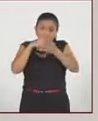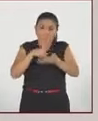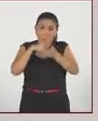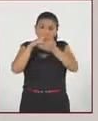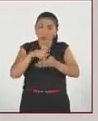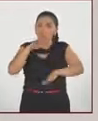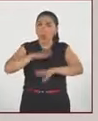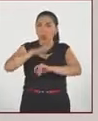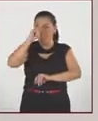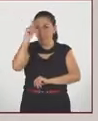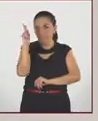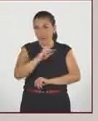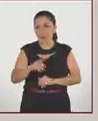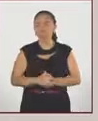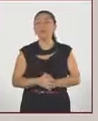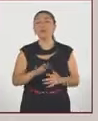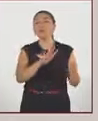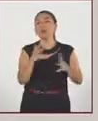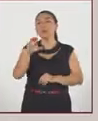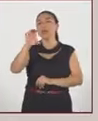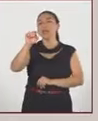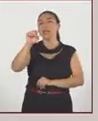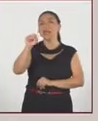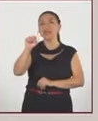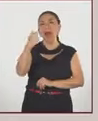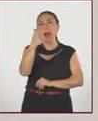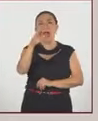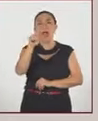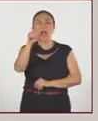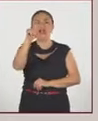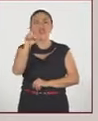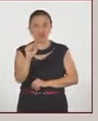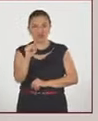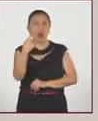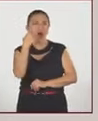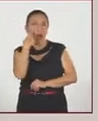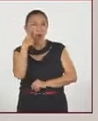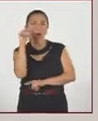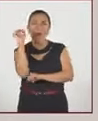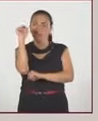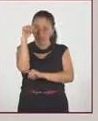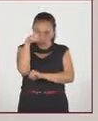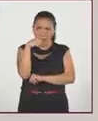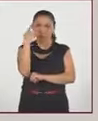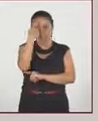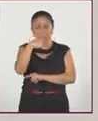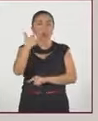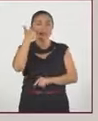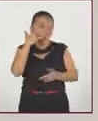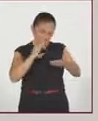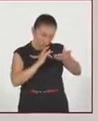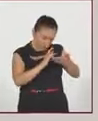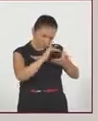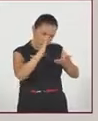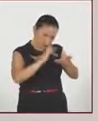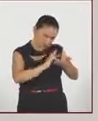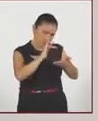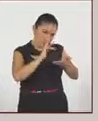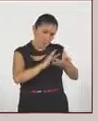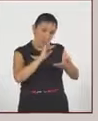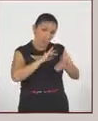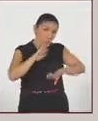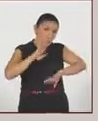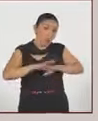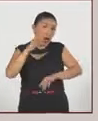60 grados, que es más o menos la flexión que nosotros utilizamos para ver nuestro celular, la carga se incrementa hasta